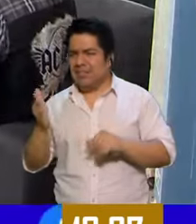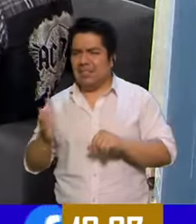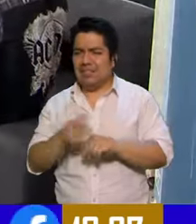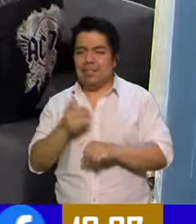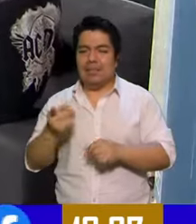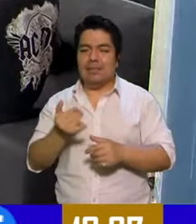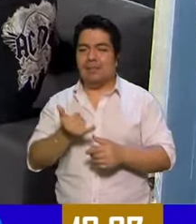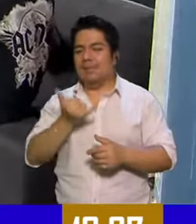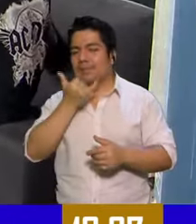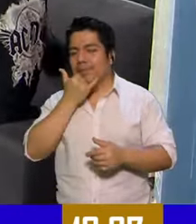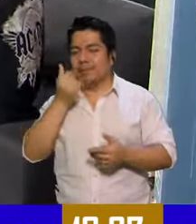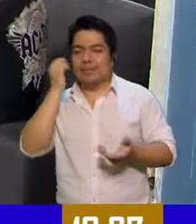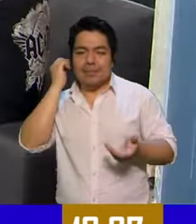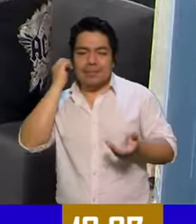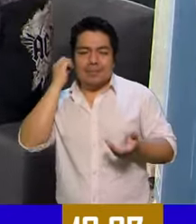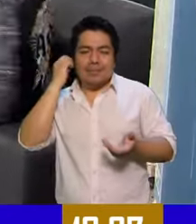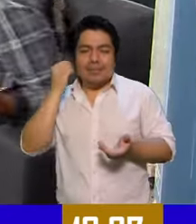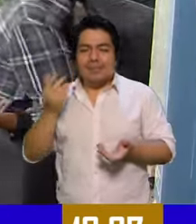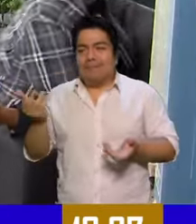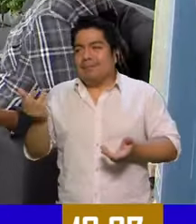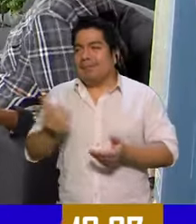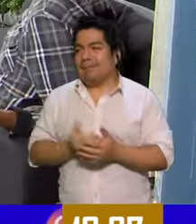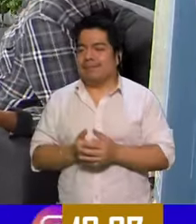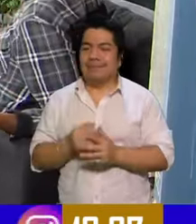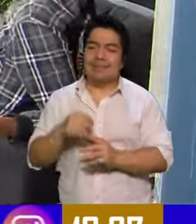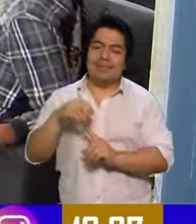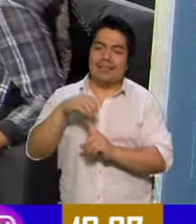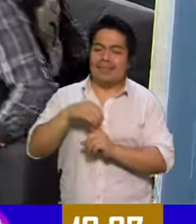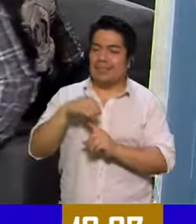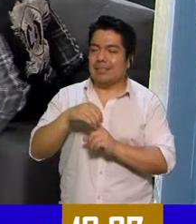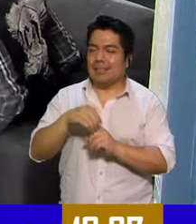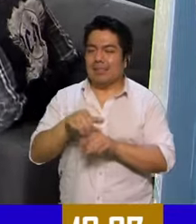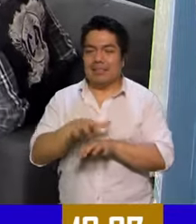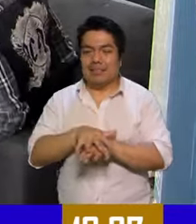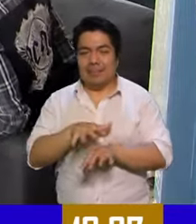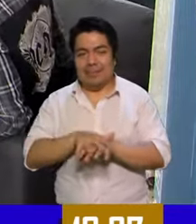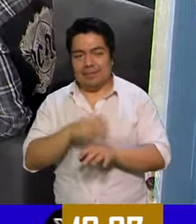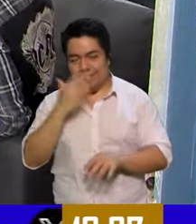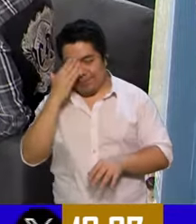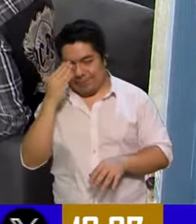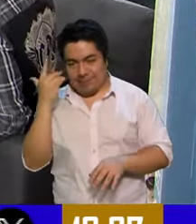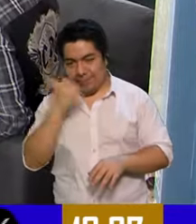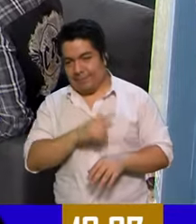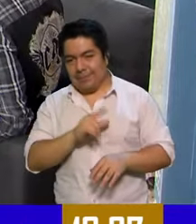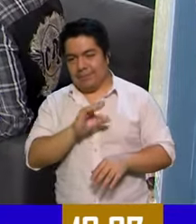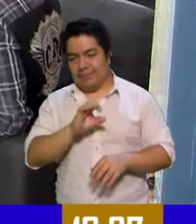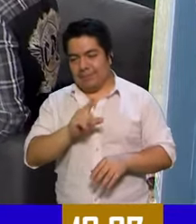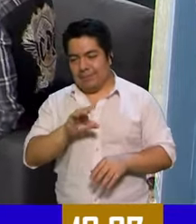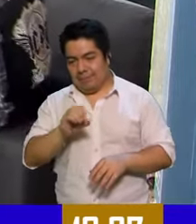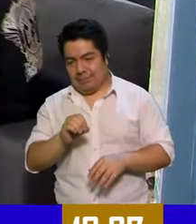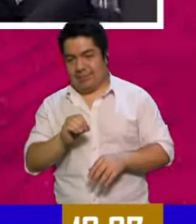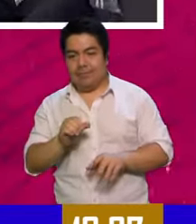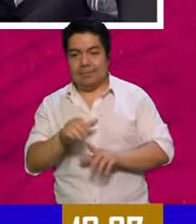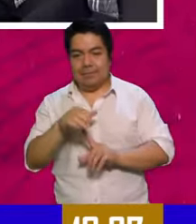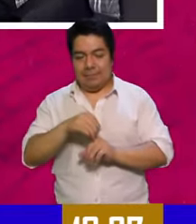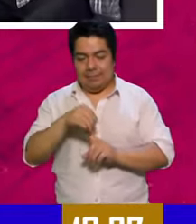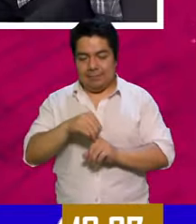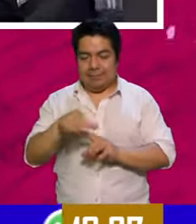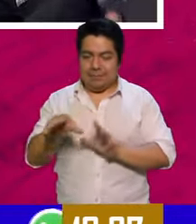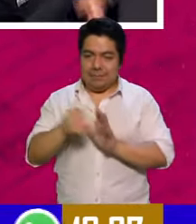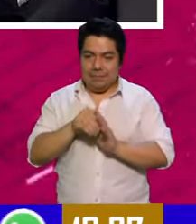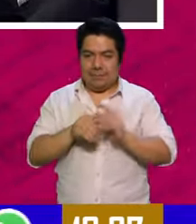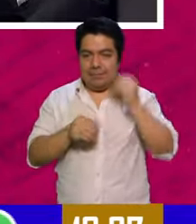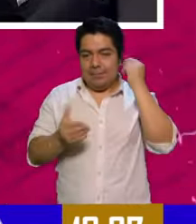No, perdón, charro. Que traes hongos en las patas. No te gustan los vapores de Cuicuilco. De Cuicuilco, no, pues me pegaron hongos ahí. No,